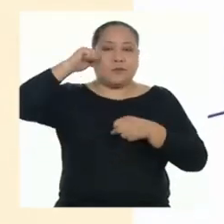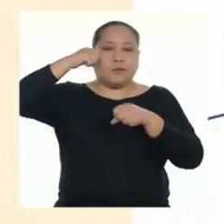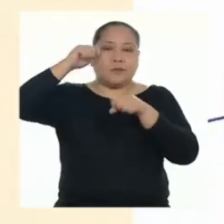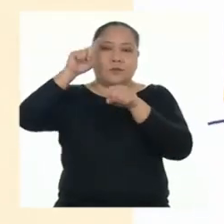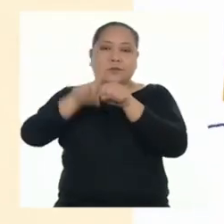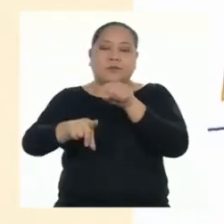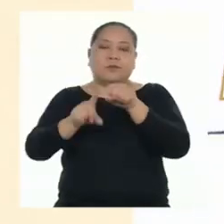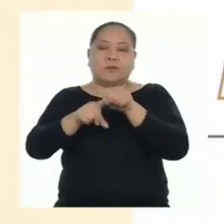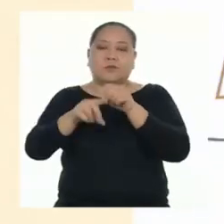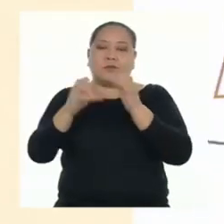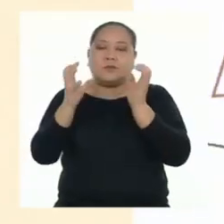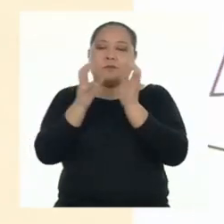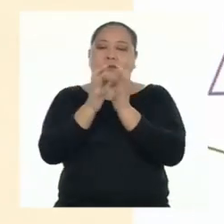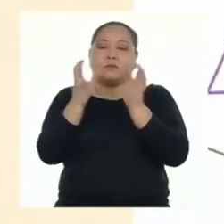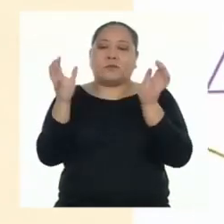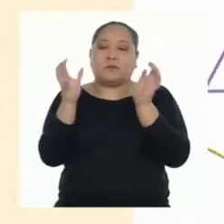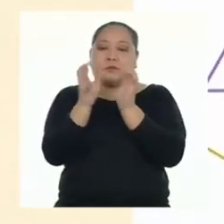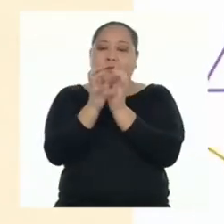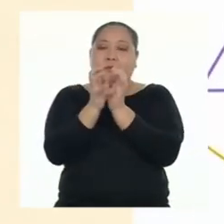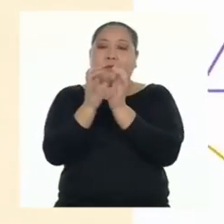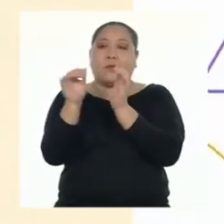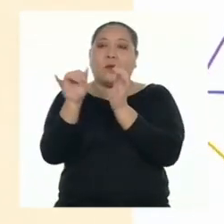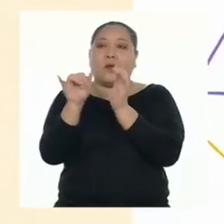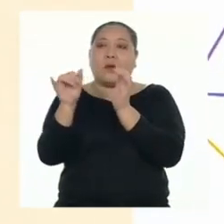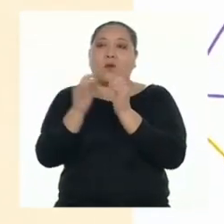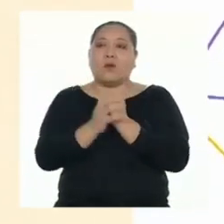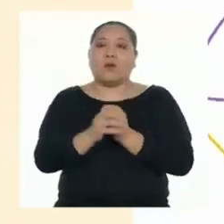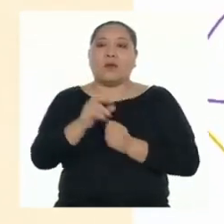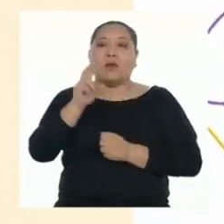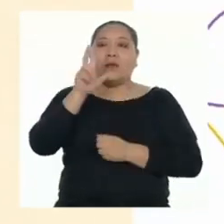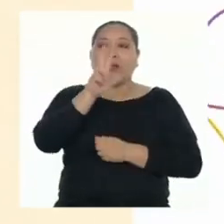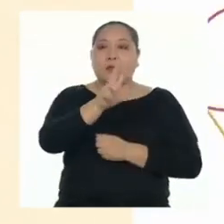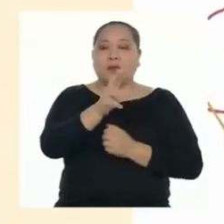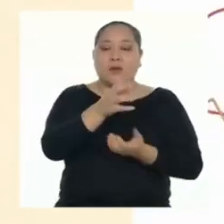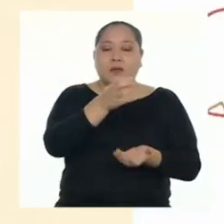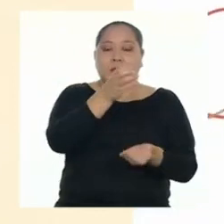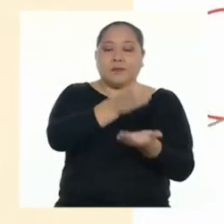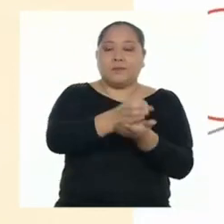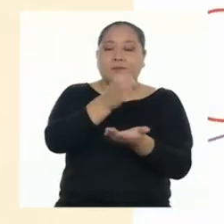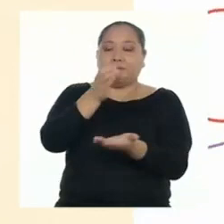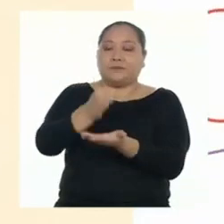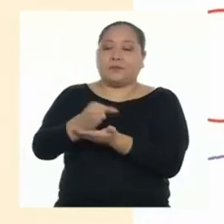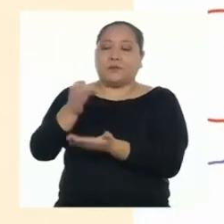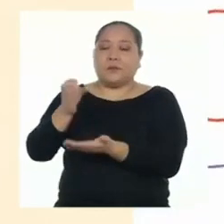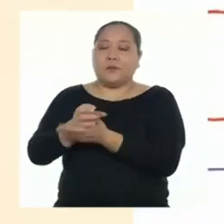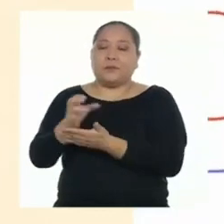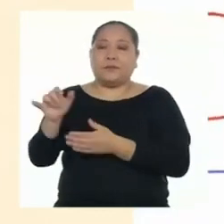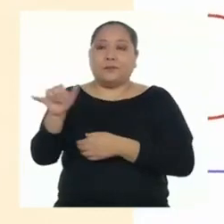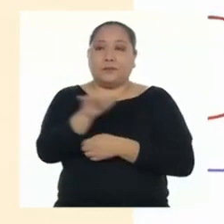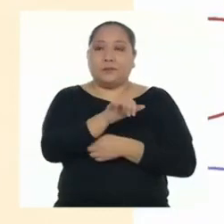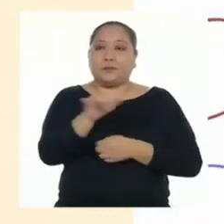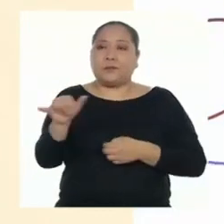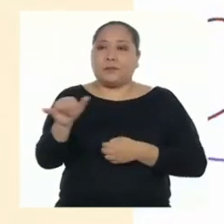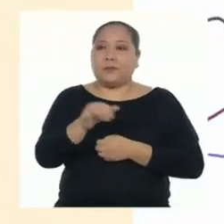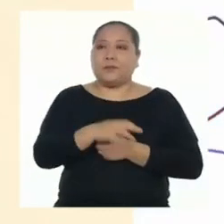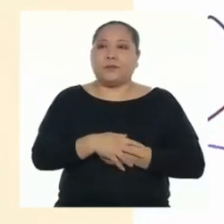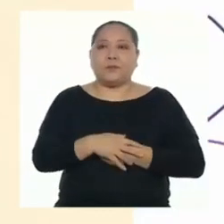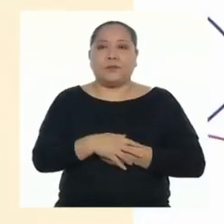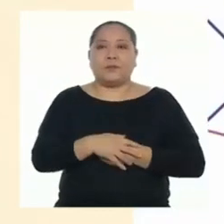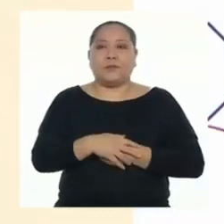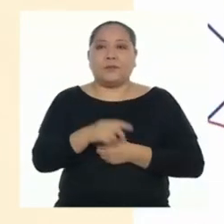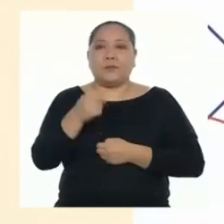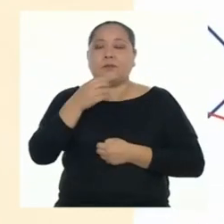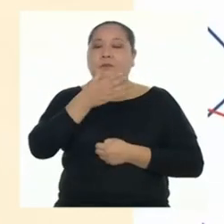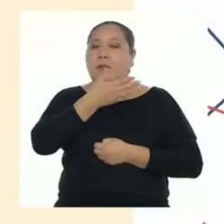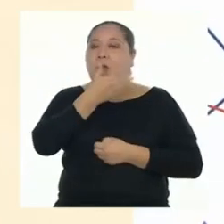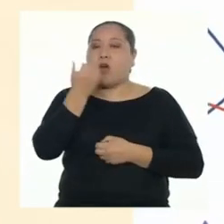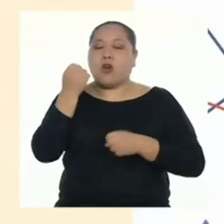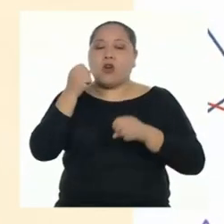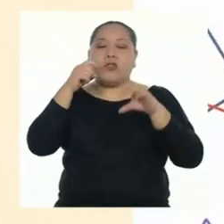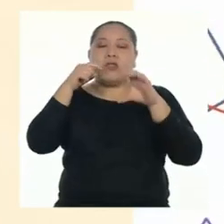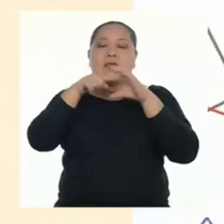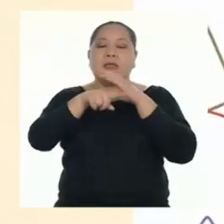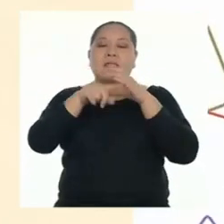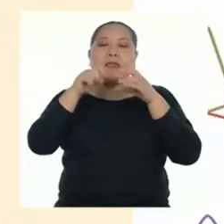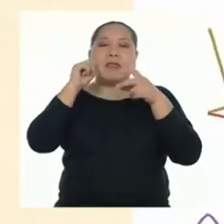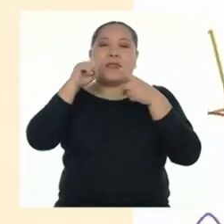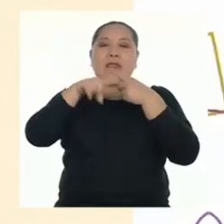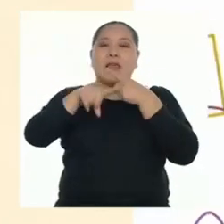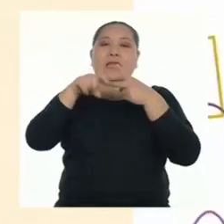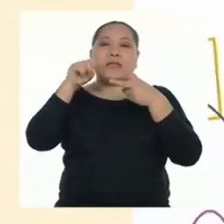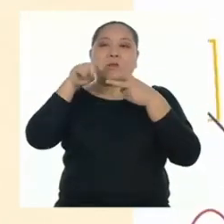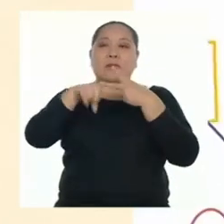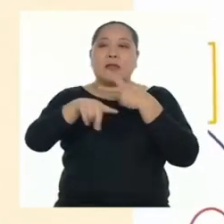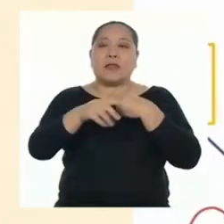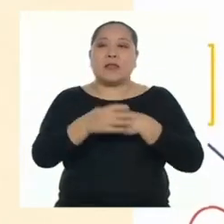tamaño similar, 3 frascos o vasos del mismo tamaño y volumen, de preferencia que sea transparente,